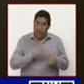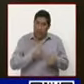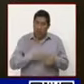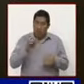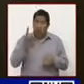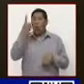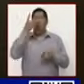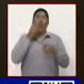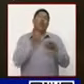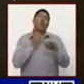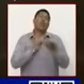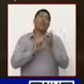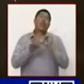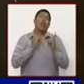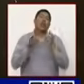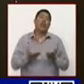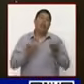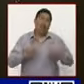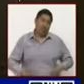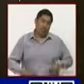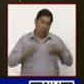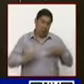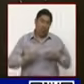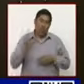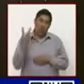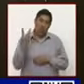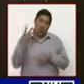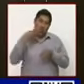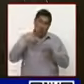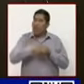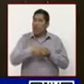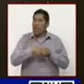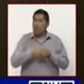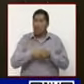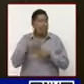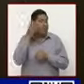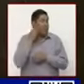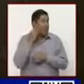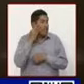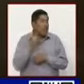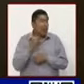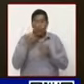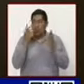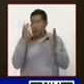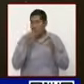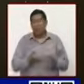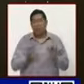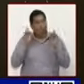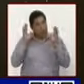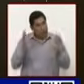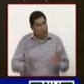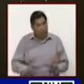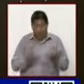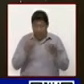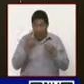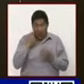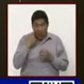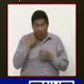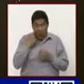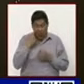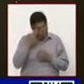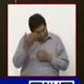de Solo Deportes, aquí en vivo con dos incorporaciones. Estamos con dos rostros, pero espectacular. ¿Los quiere